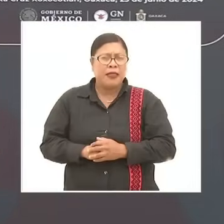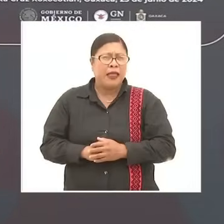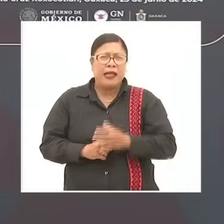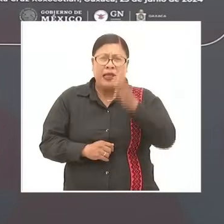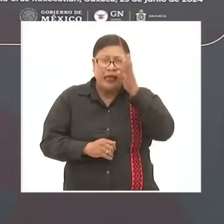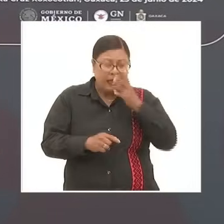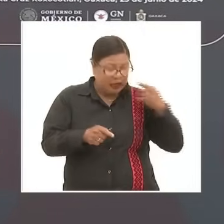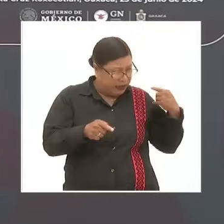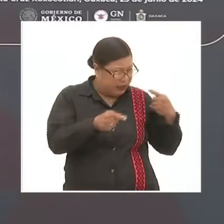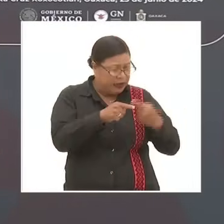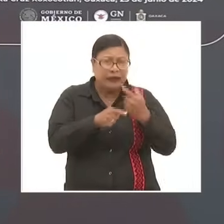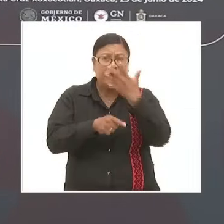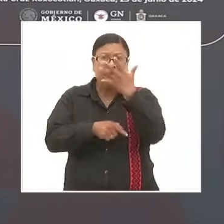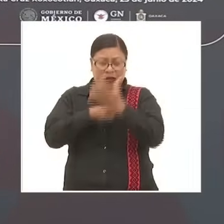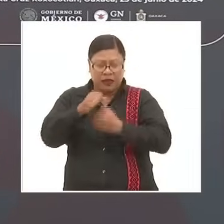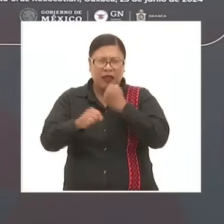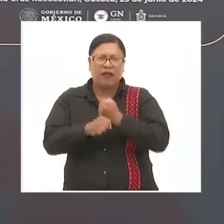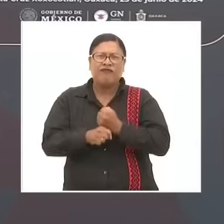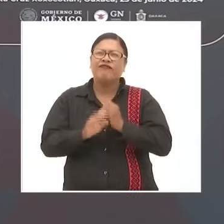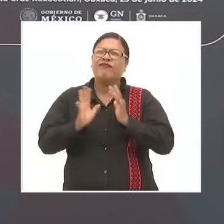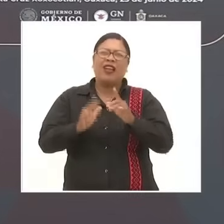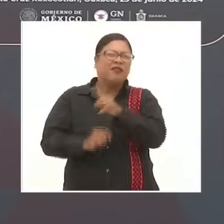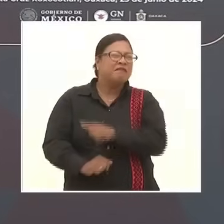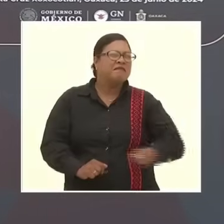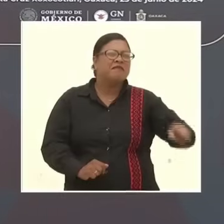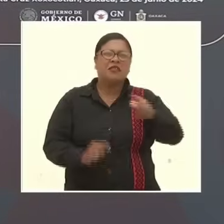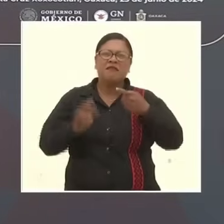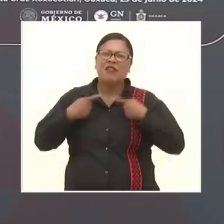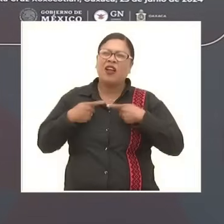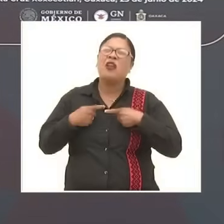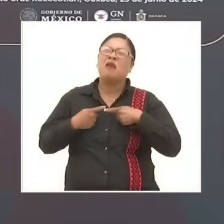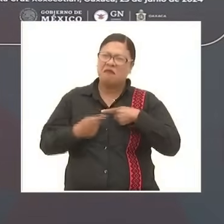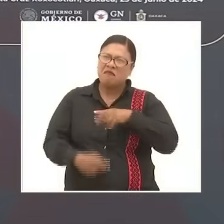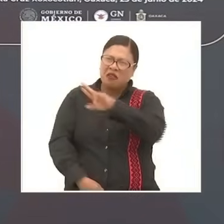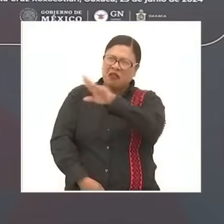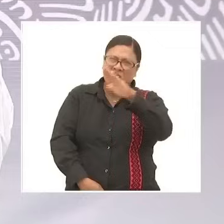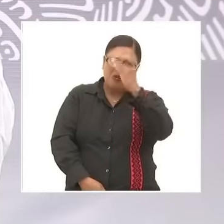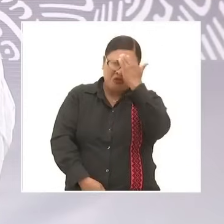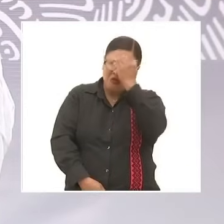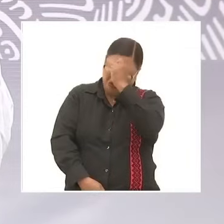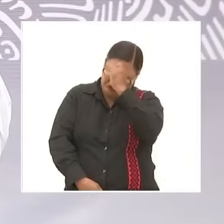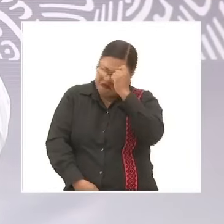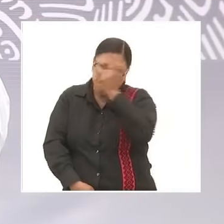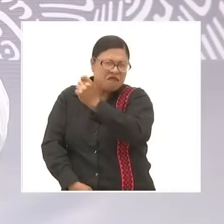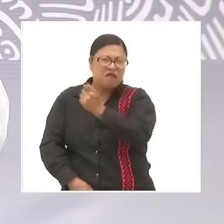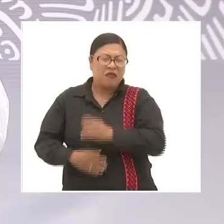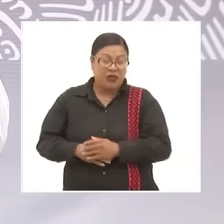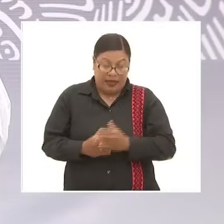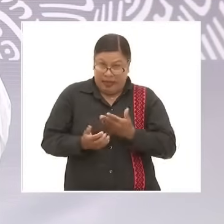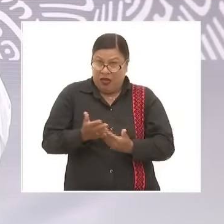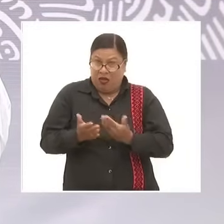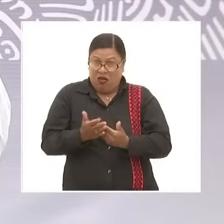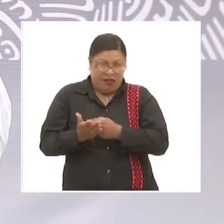solo 5 años, ya tiene el reconocimiento del pueblo de México. Nos